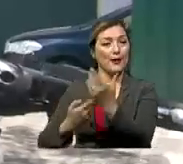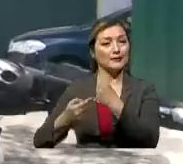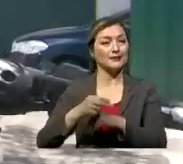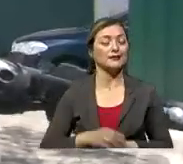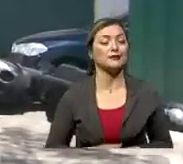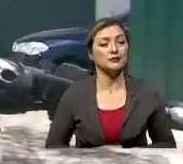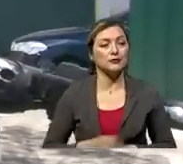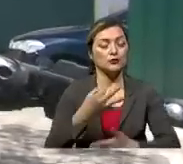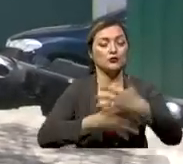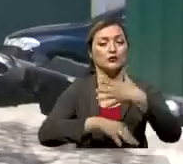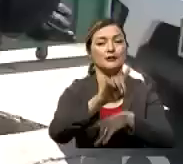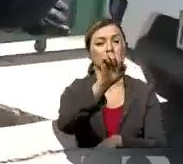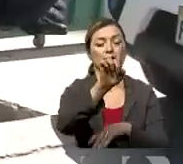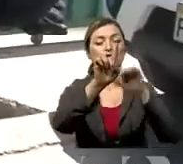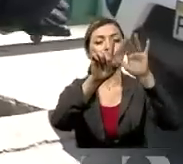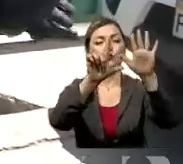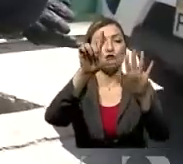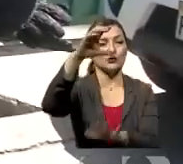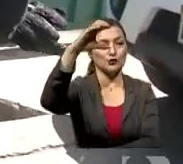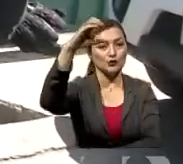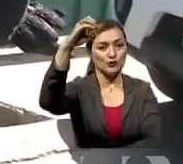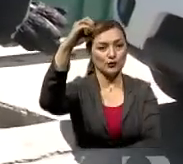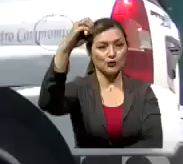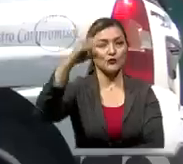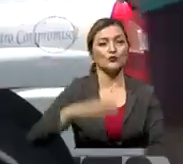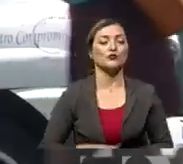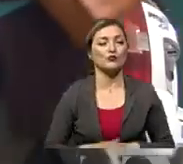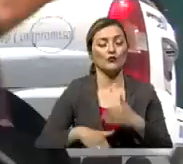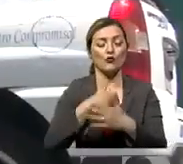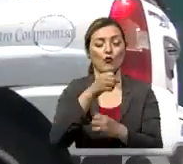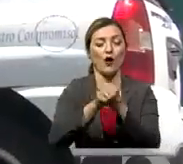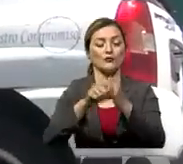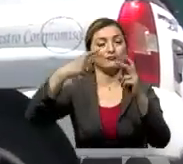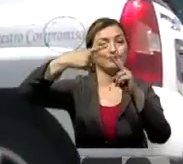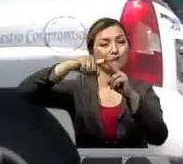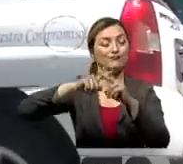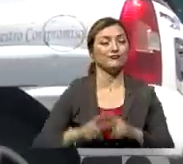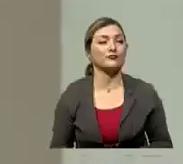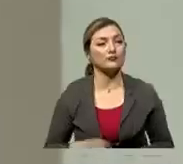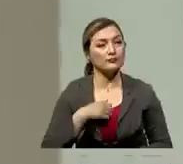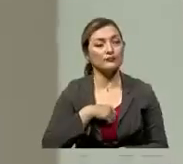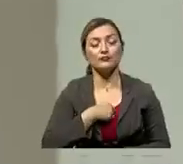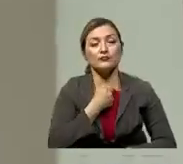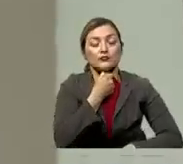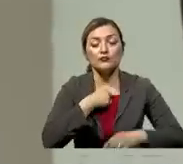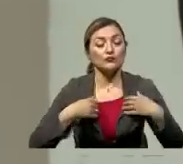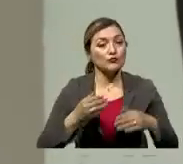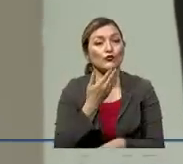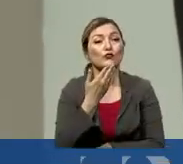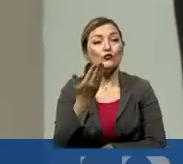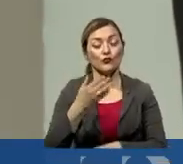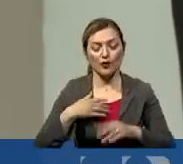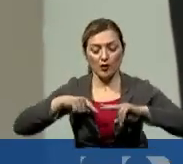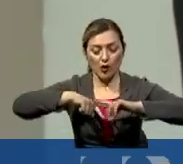total, en 170 establecimientos educativos en este nuevo periodo escolar. Y obviamente, pues ya está articulado con el